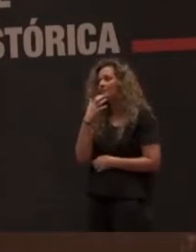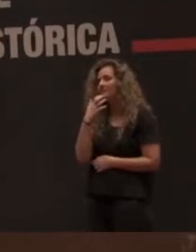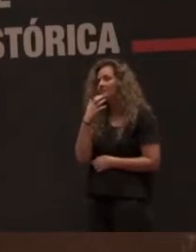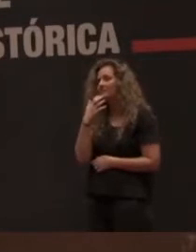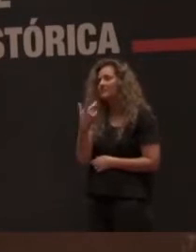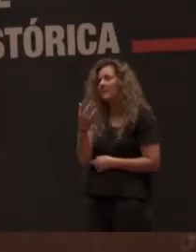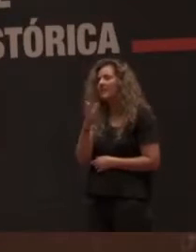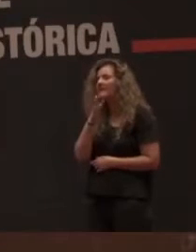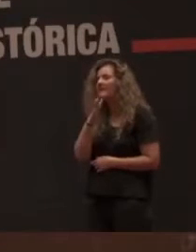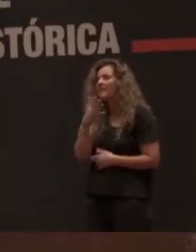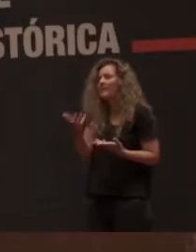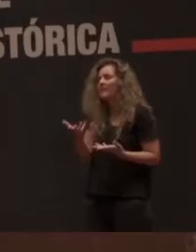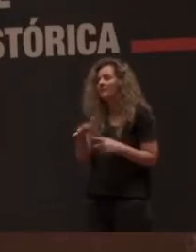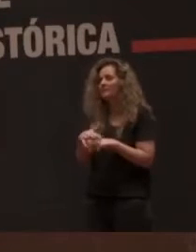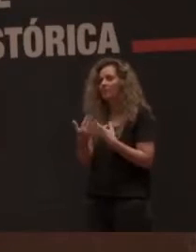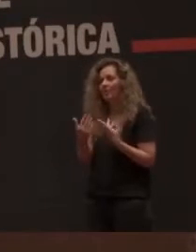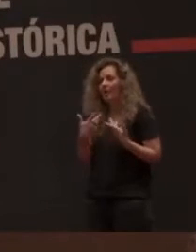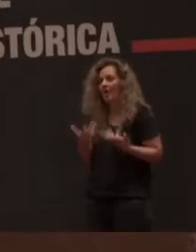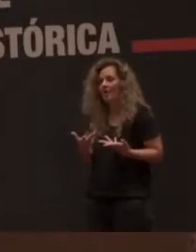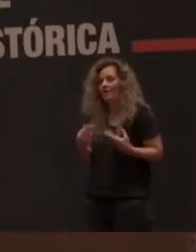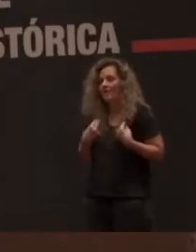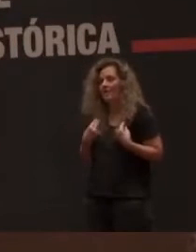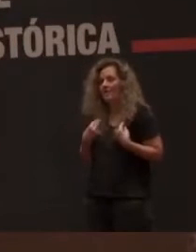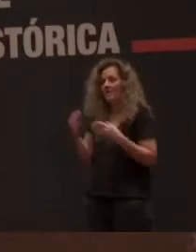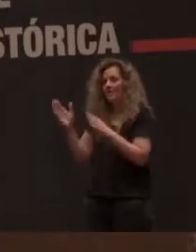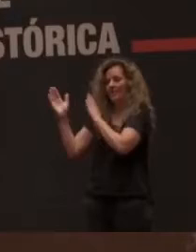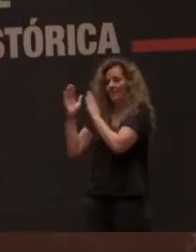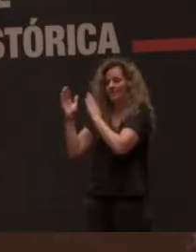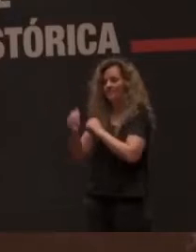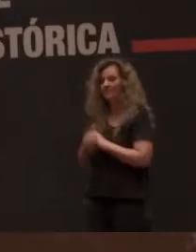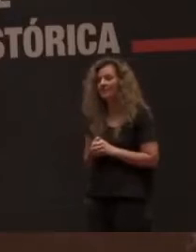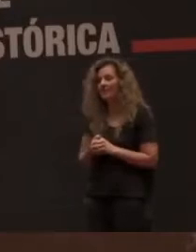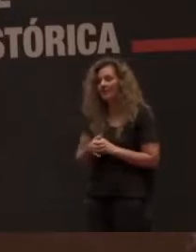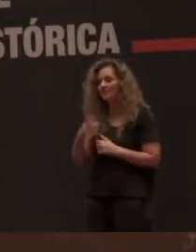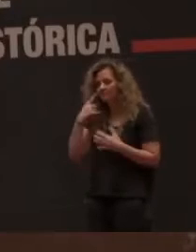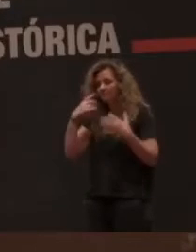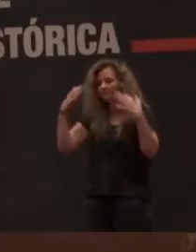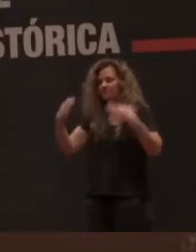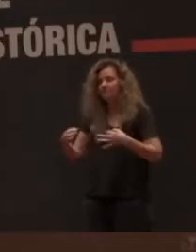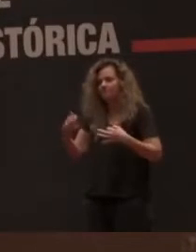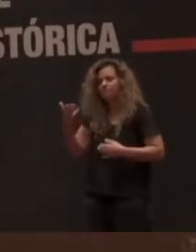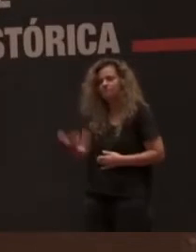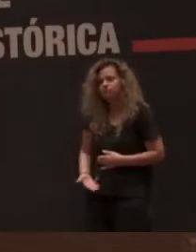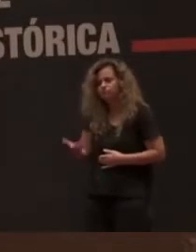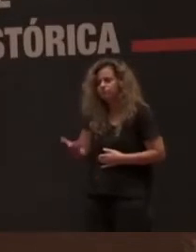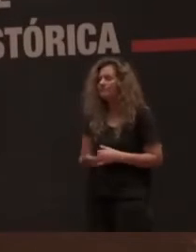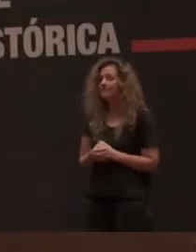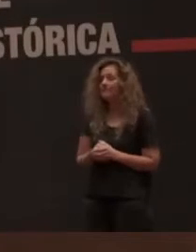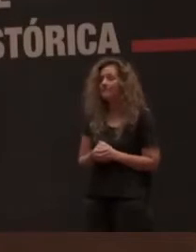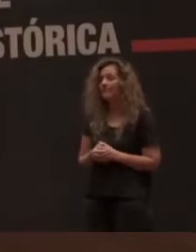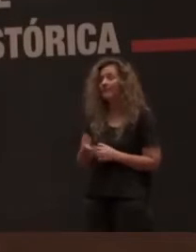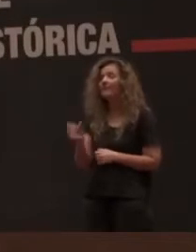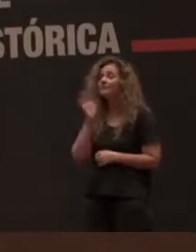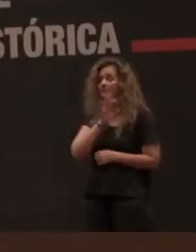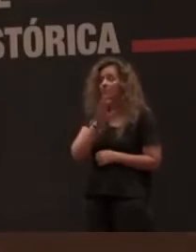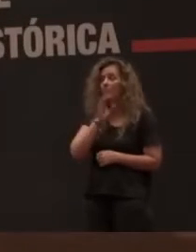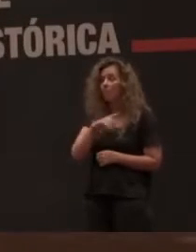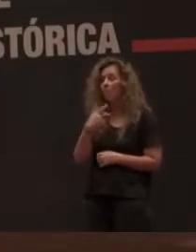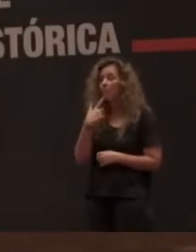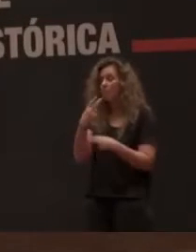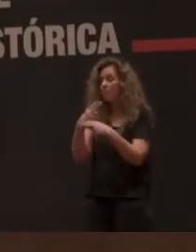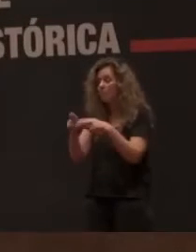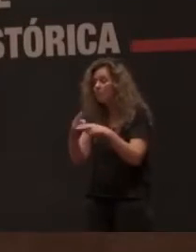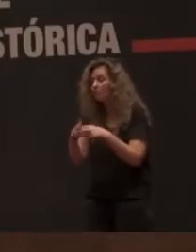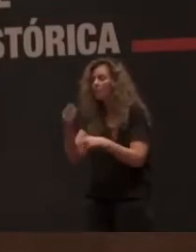que se estaba viviendo. Aquellos acontecimientos eran fuertemente trascendentes. Es curioso como politólogos